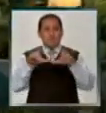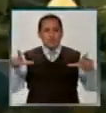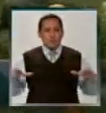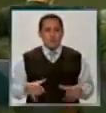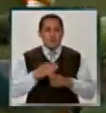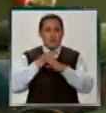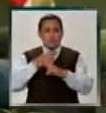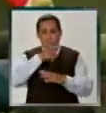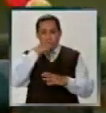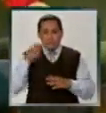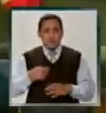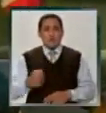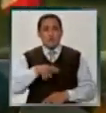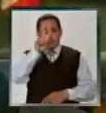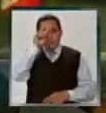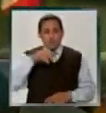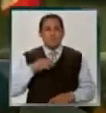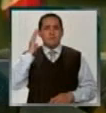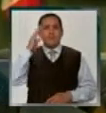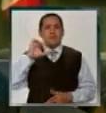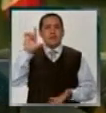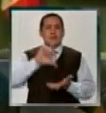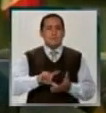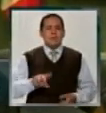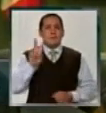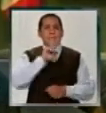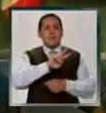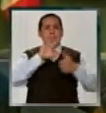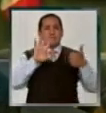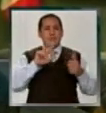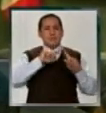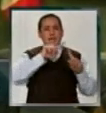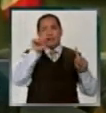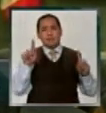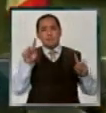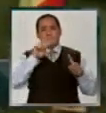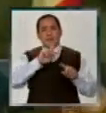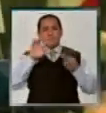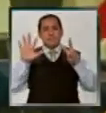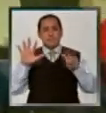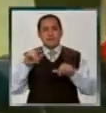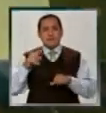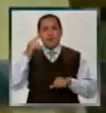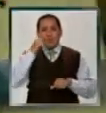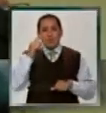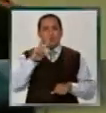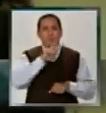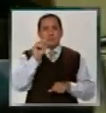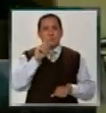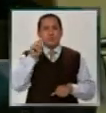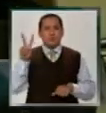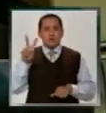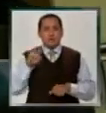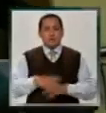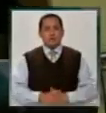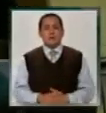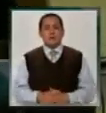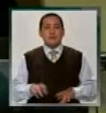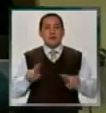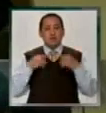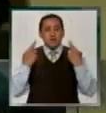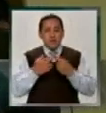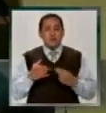por el gobierno peruano se realizará en Lima los días 26 y 27 de junio del 2012. Cita que reunirá